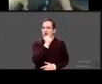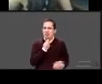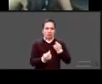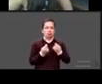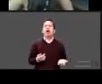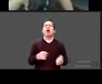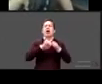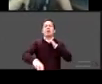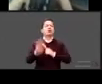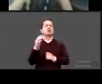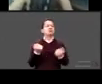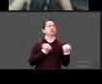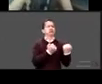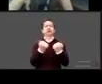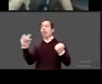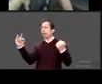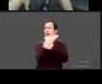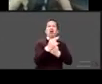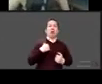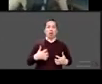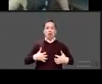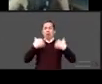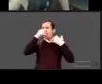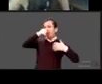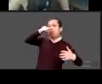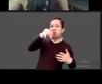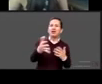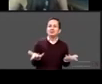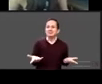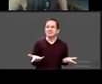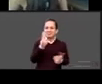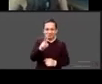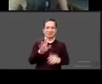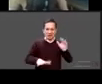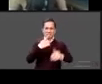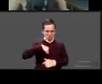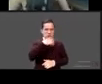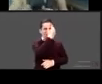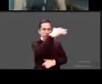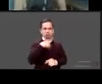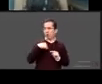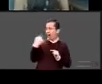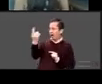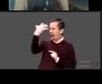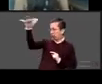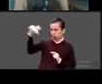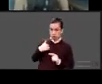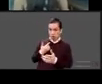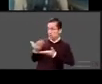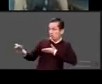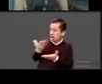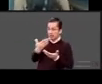que la forma en que resolvemos conflictos con nuestros pares, aún adultos, es de formas que no implican un autocontrol